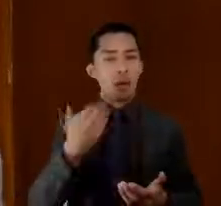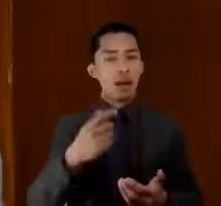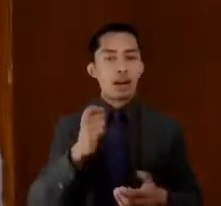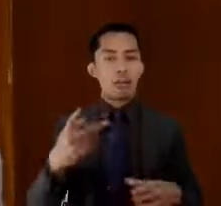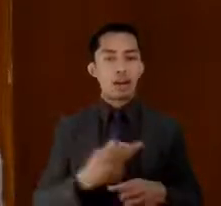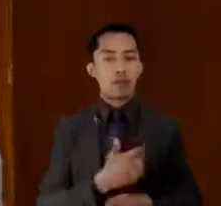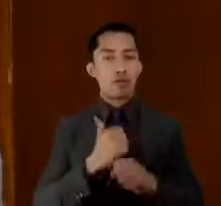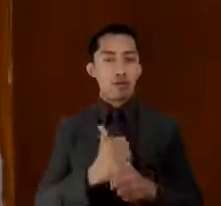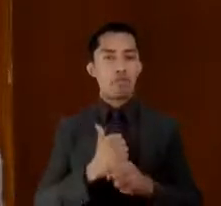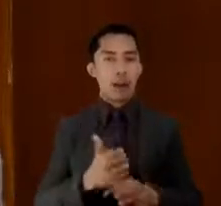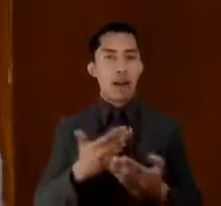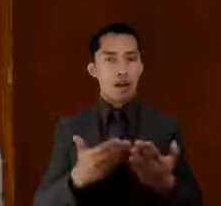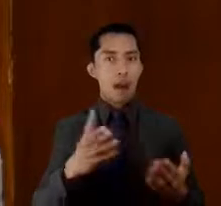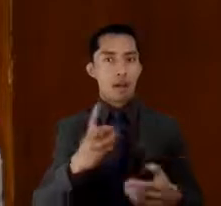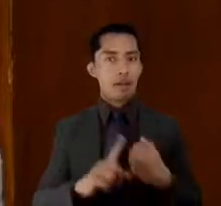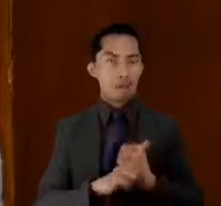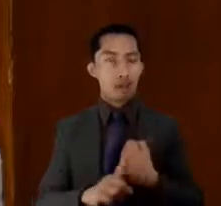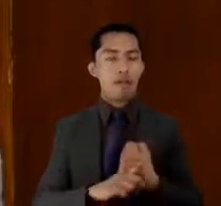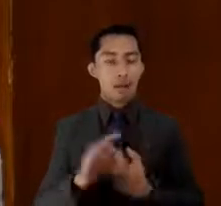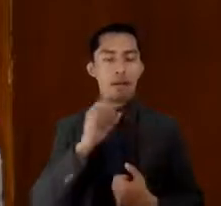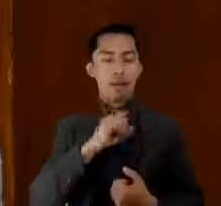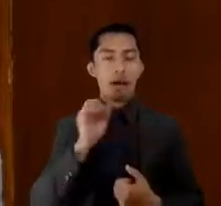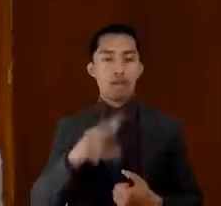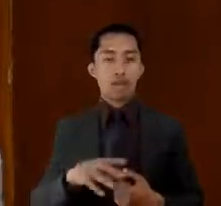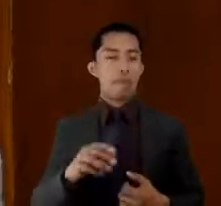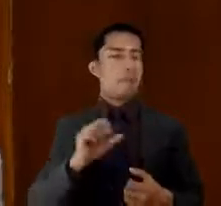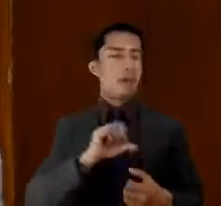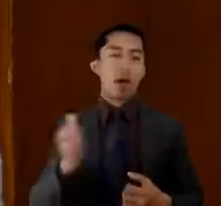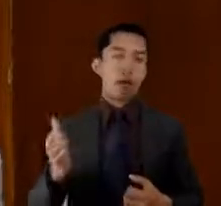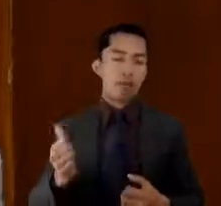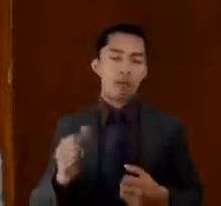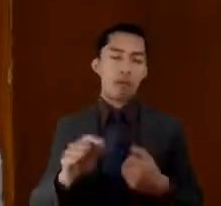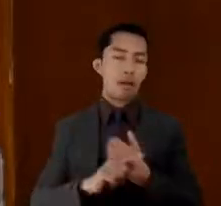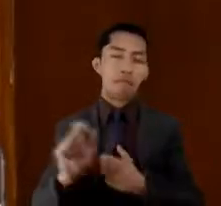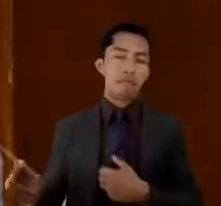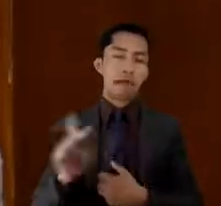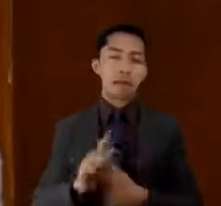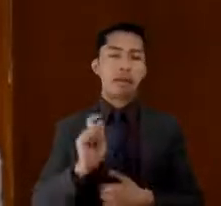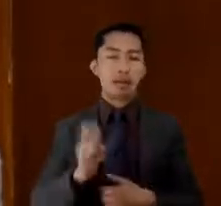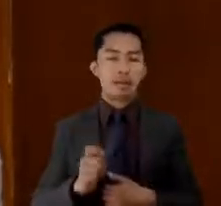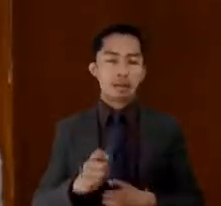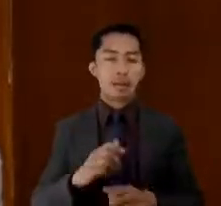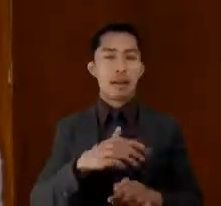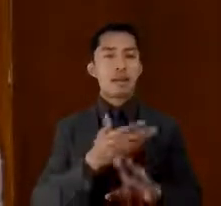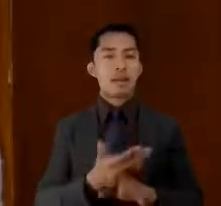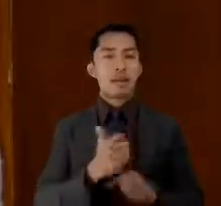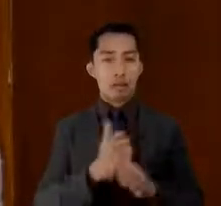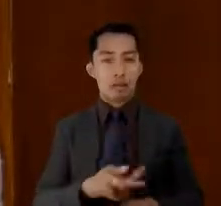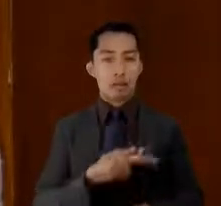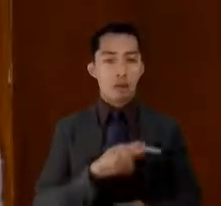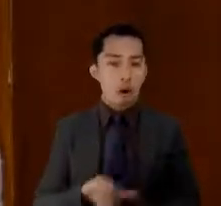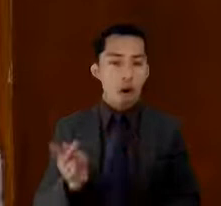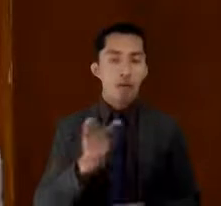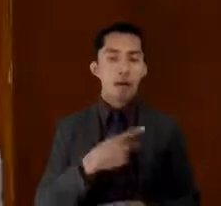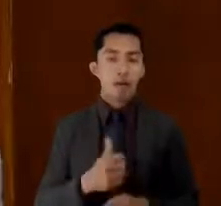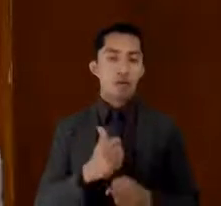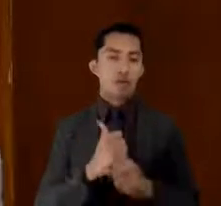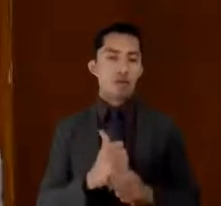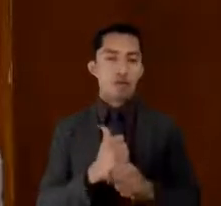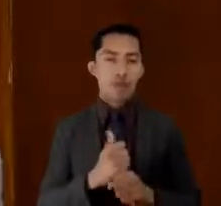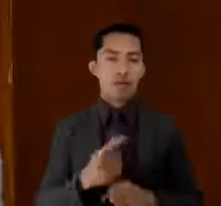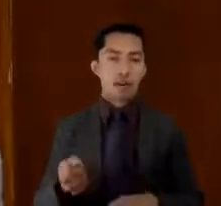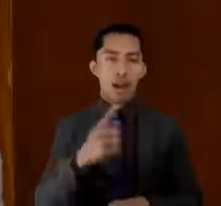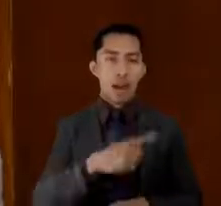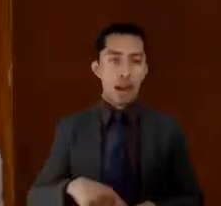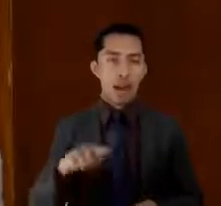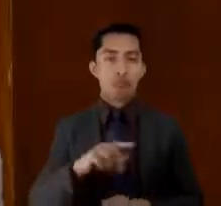enfrentamos actualmente. Este es un problema que, como muchos otros, ha terminado por afectar a los que menos tienen, quienes,